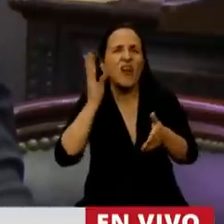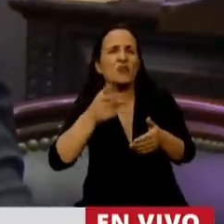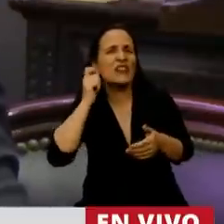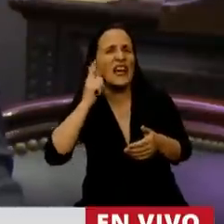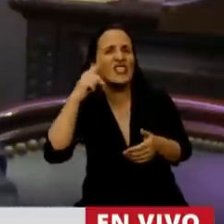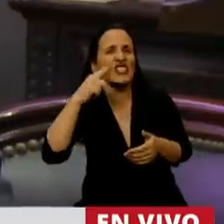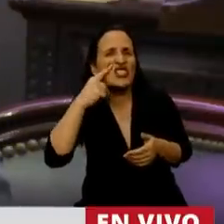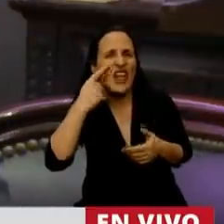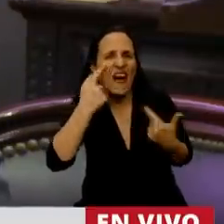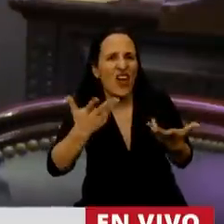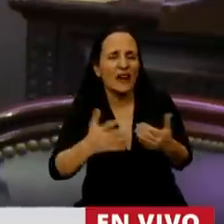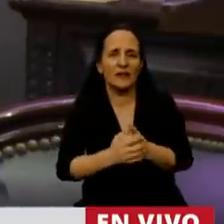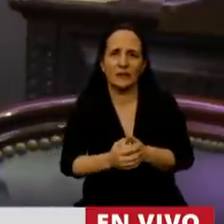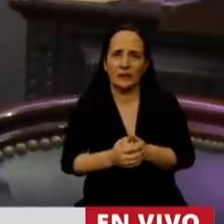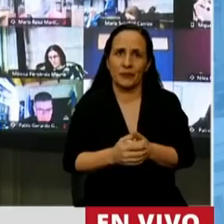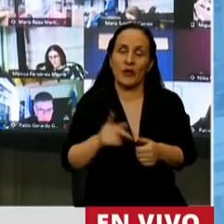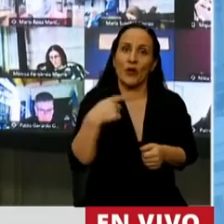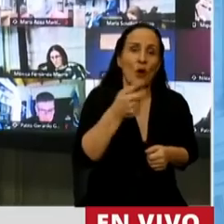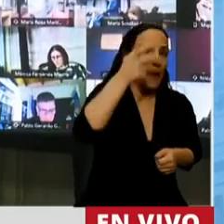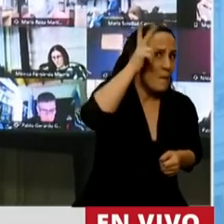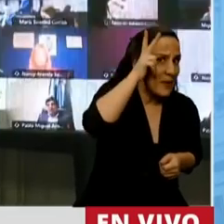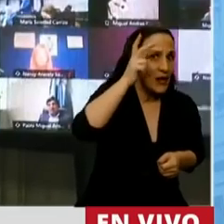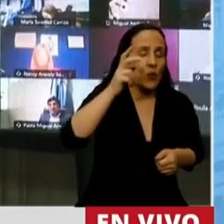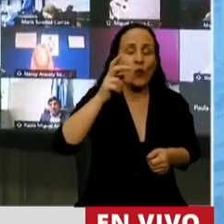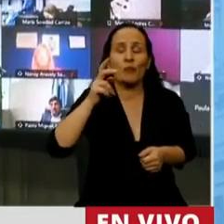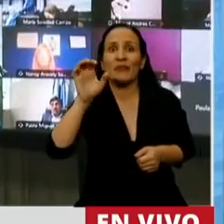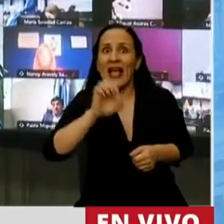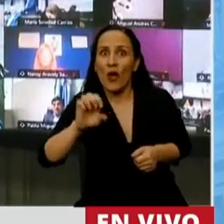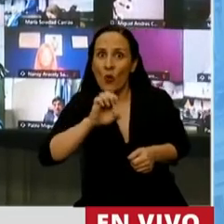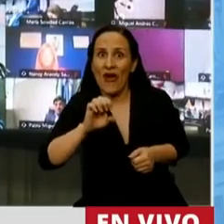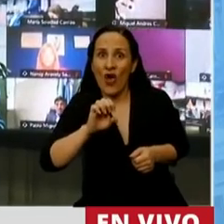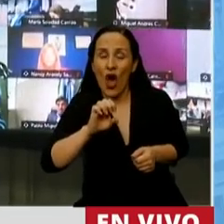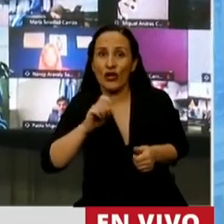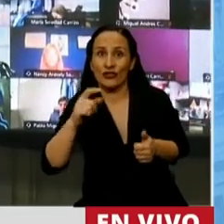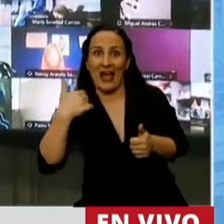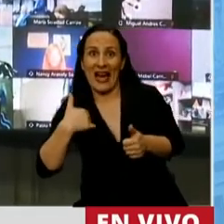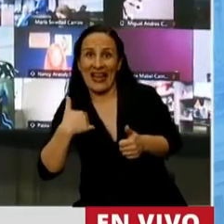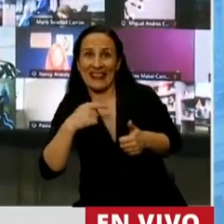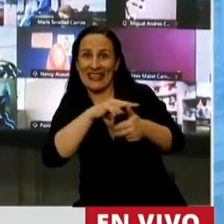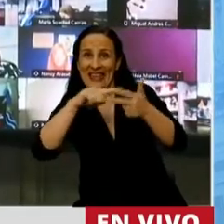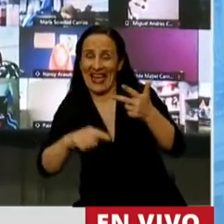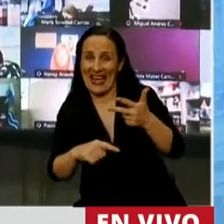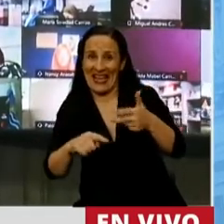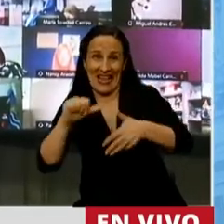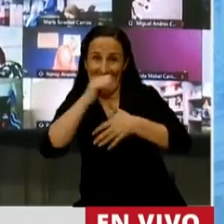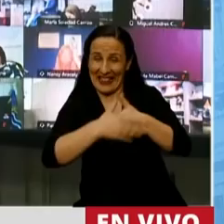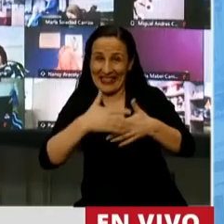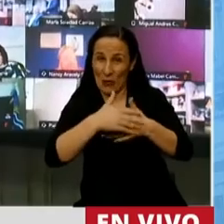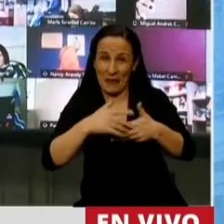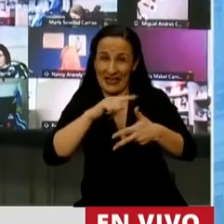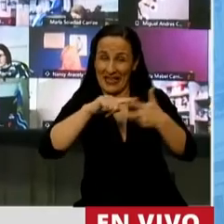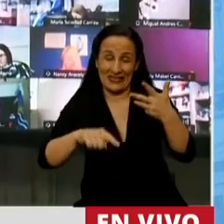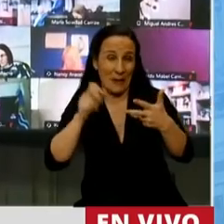cine somos junto con perú y ecuador los tres países que peor lo están haciendo en latinoamérica es